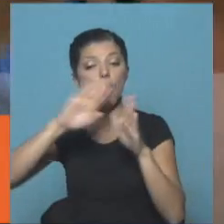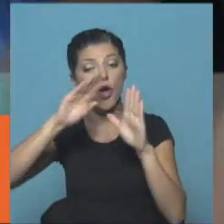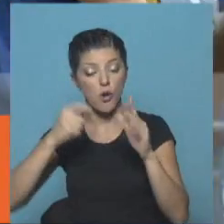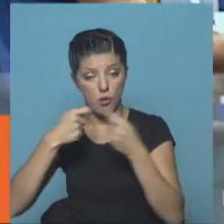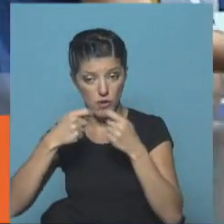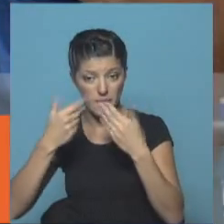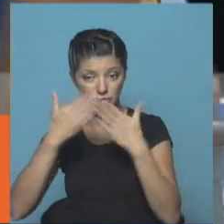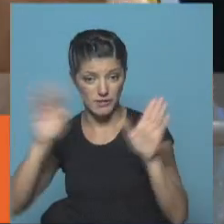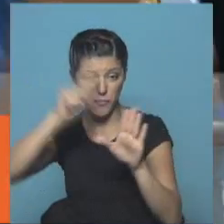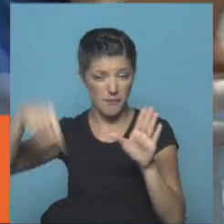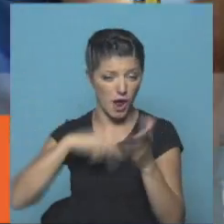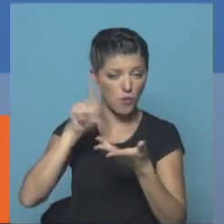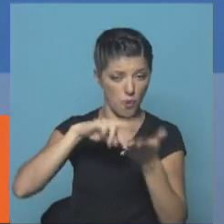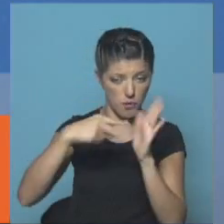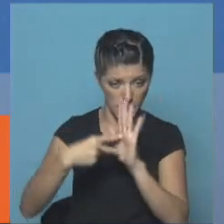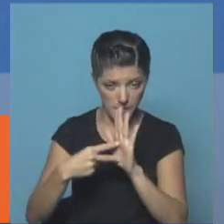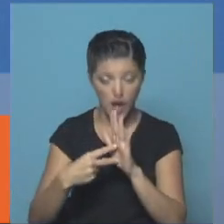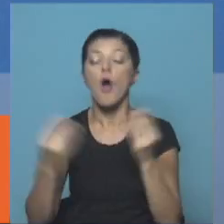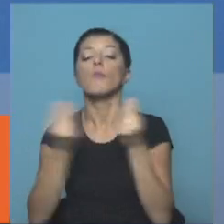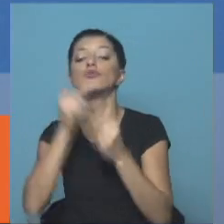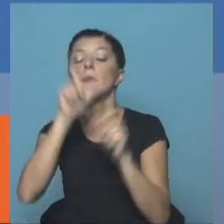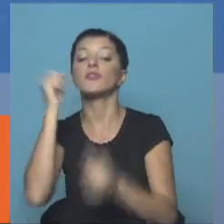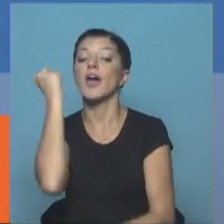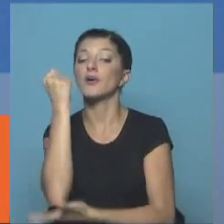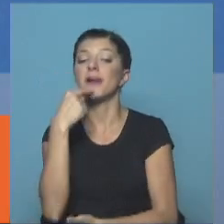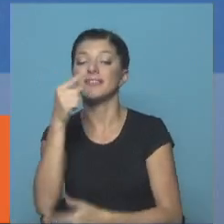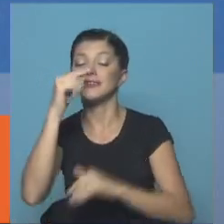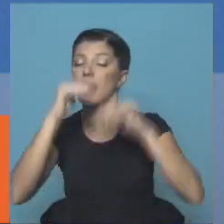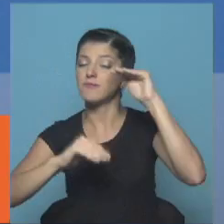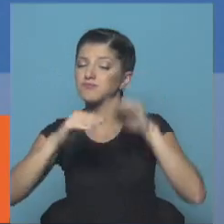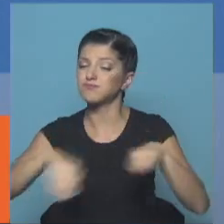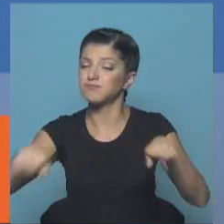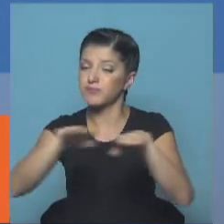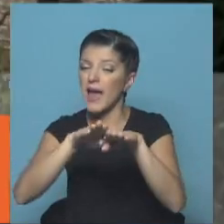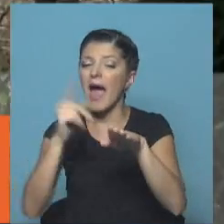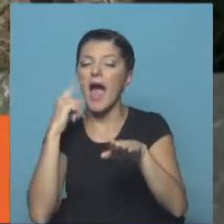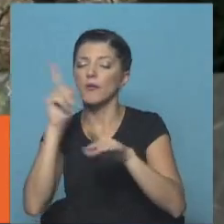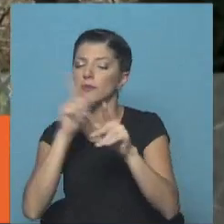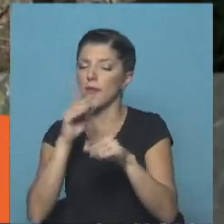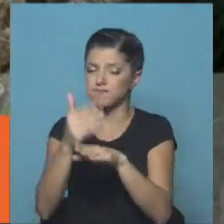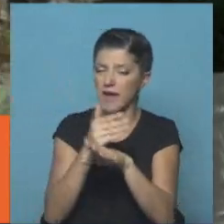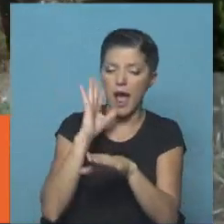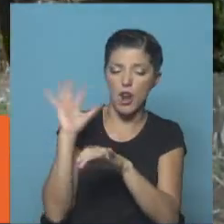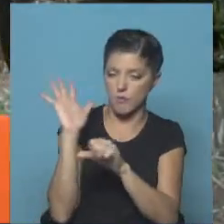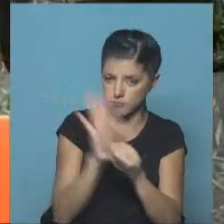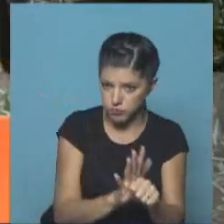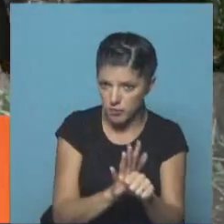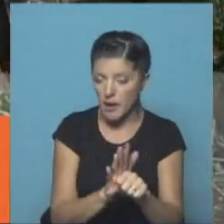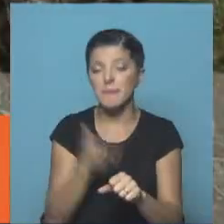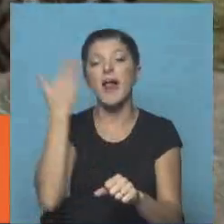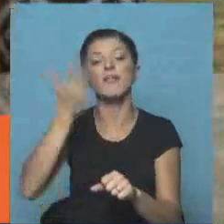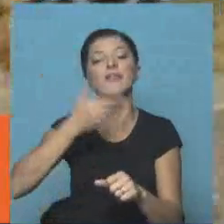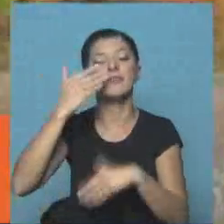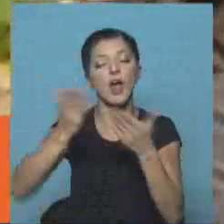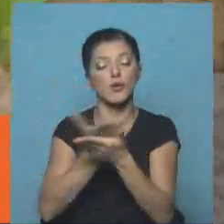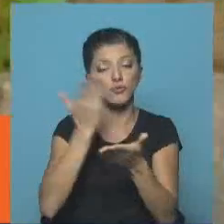generar. Muchos economistas advierten que el trato igualitario esconde trampas para el desarrollo tanto en el Cono Sur